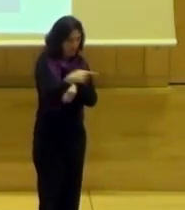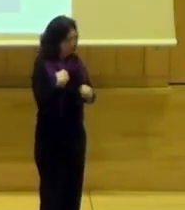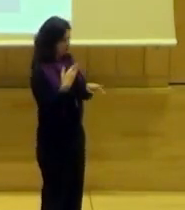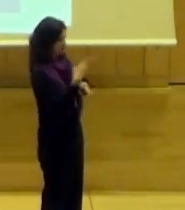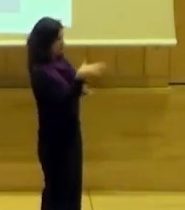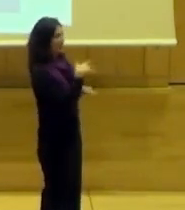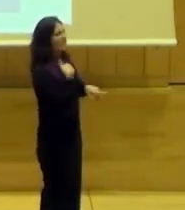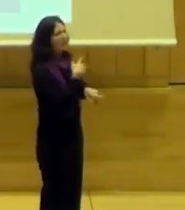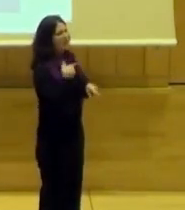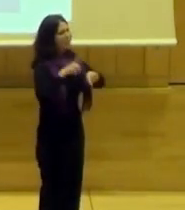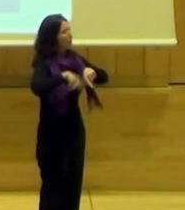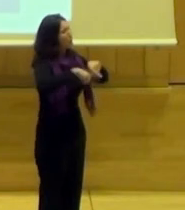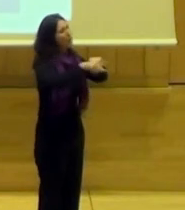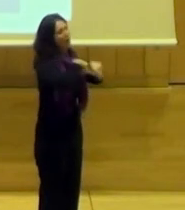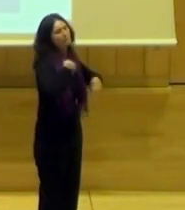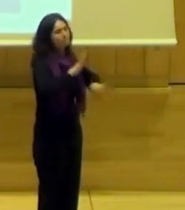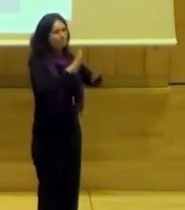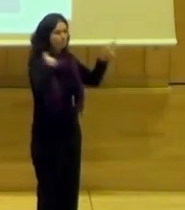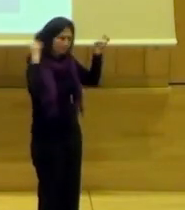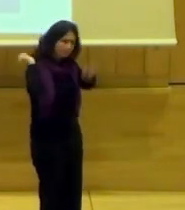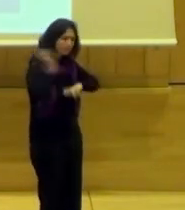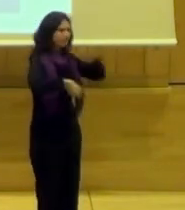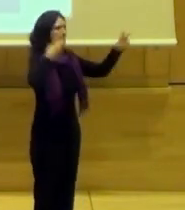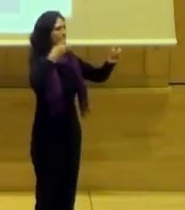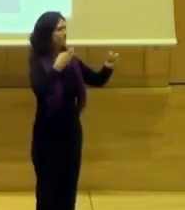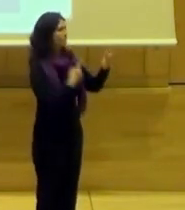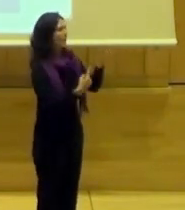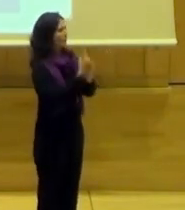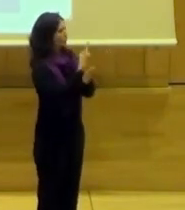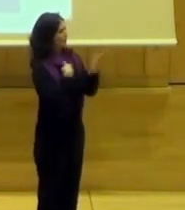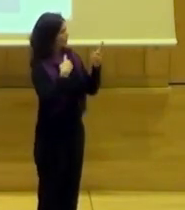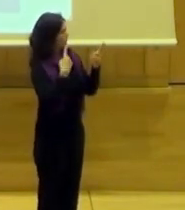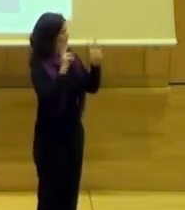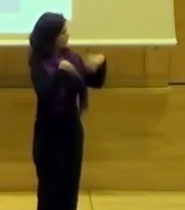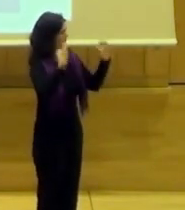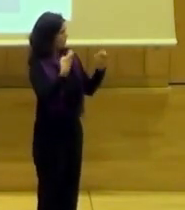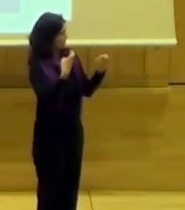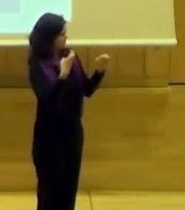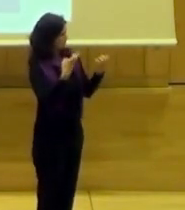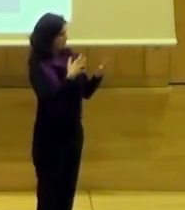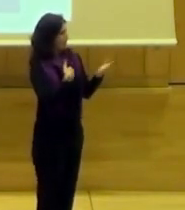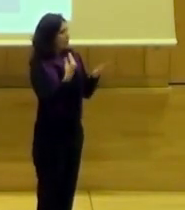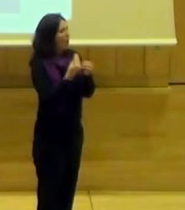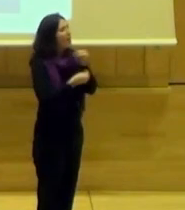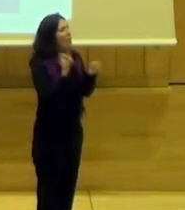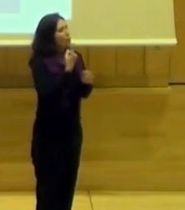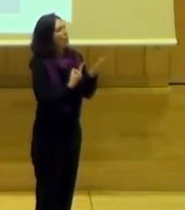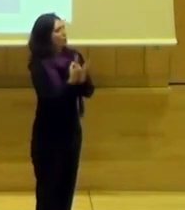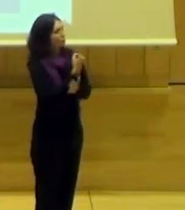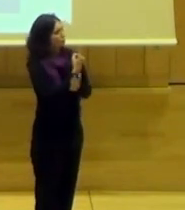decir, queríamos romper un poco molde en el tema del diseño de rutas. Nos interesaba muy mucho establecer una